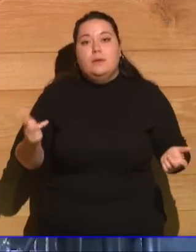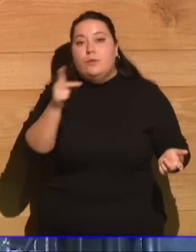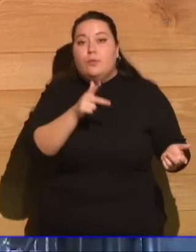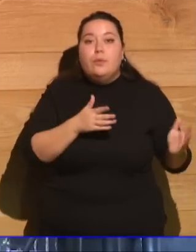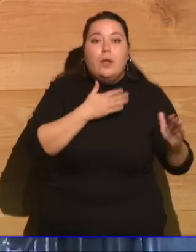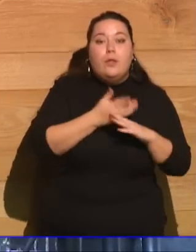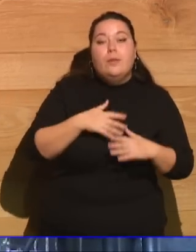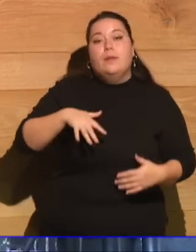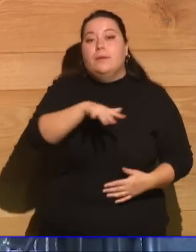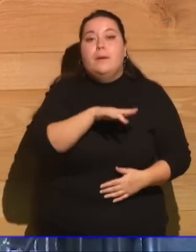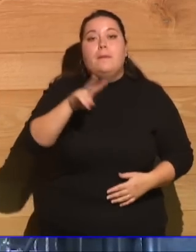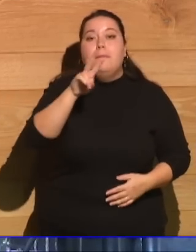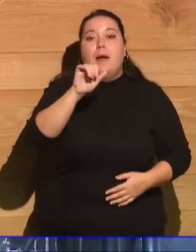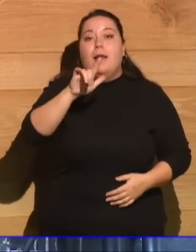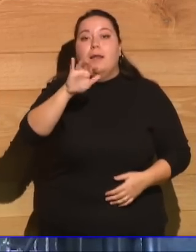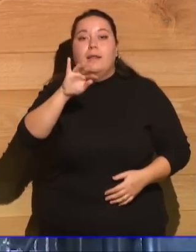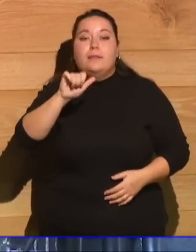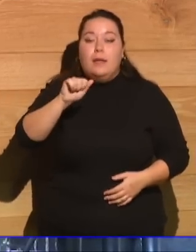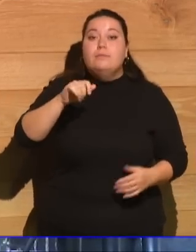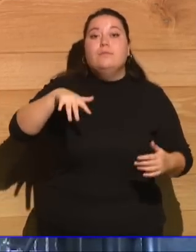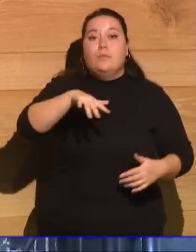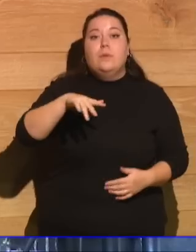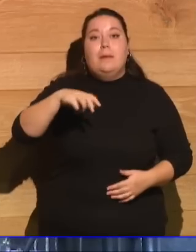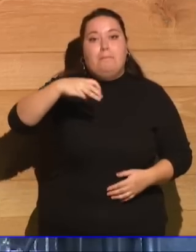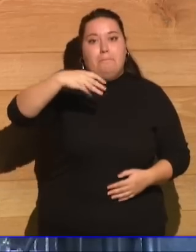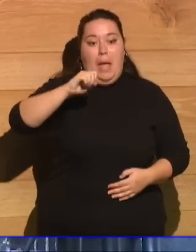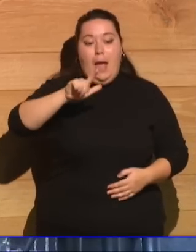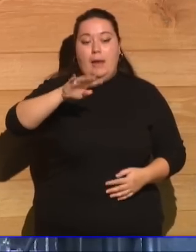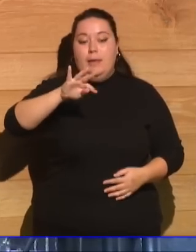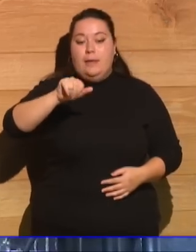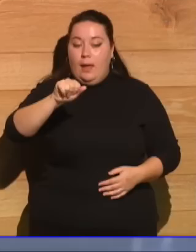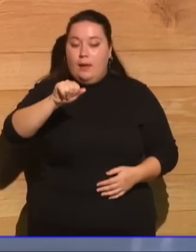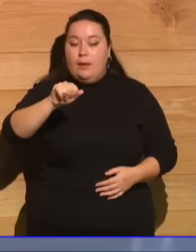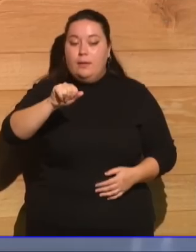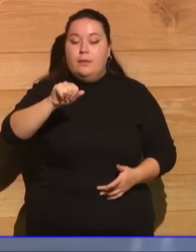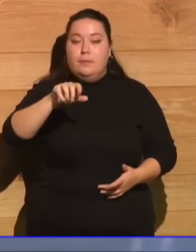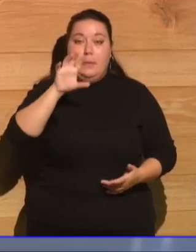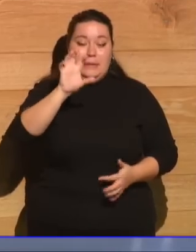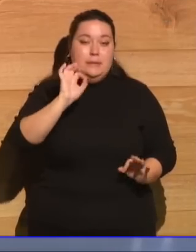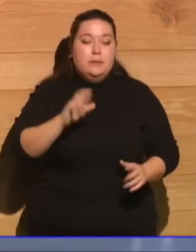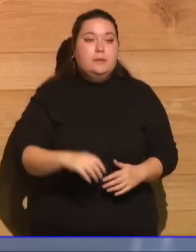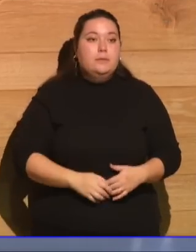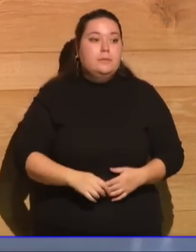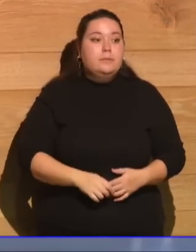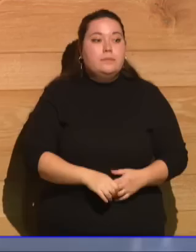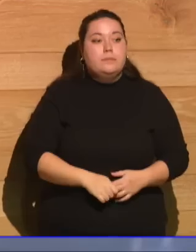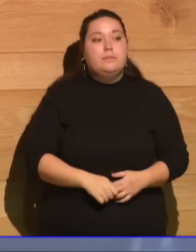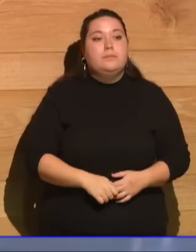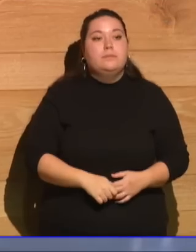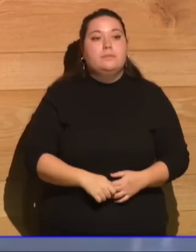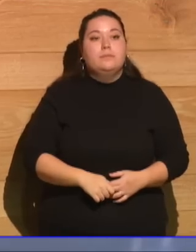La Valeta, en Malta. Malta, exacto, a un castillo, el castillo de San Filipo, si no Ahí recuerdo no le mal. pillas a Javi, ¿eh? Dices, la Valeta. Malta.